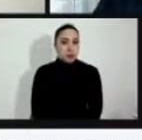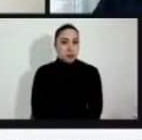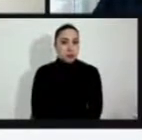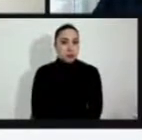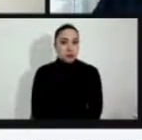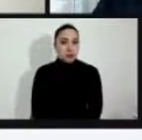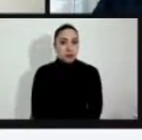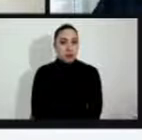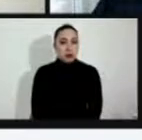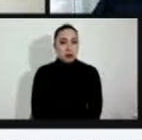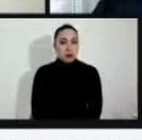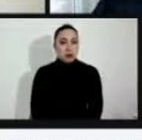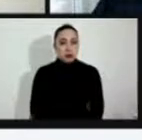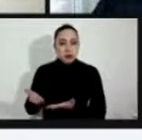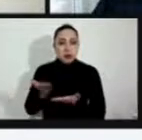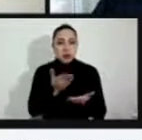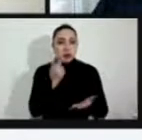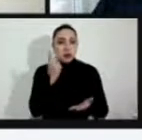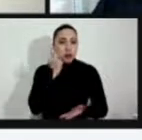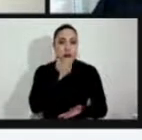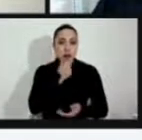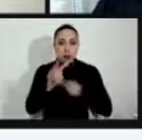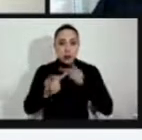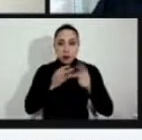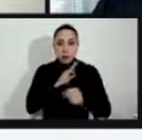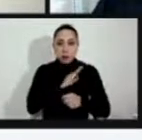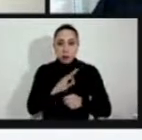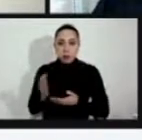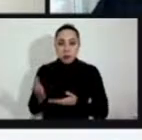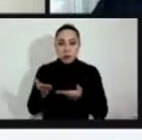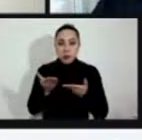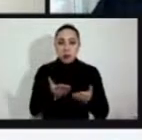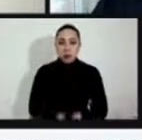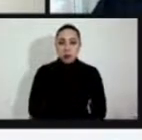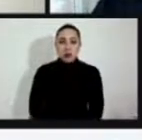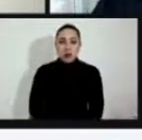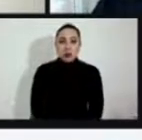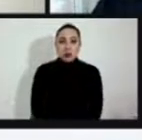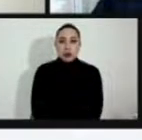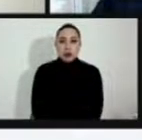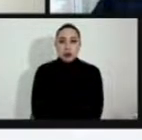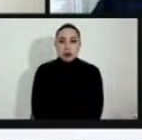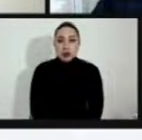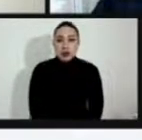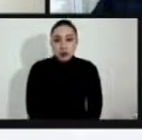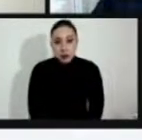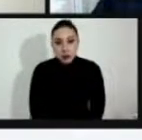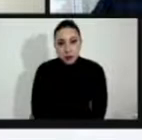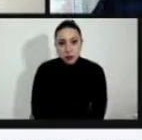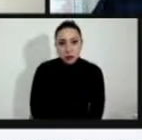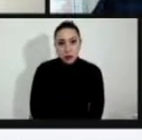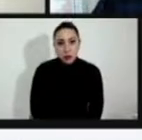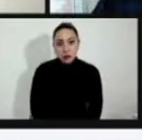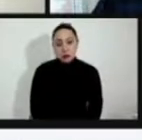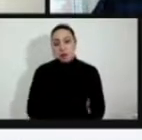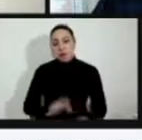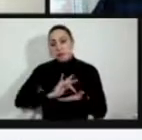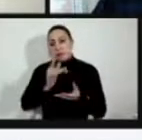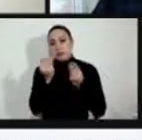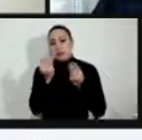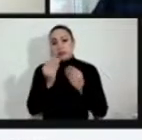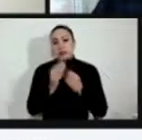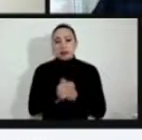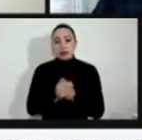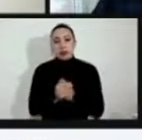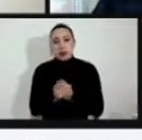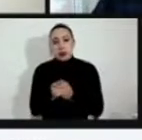Adelante, diputado, tiene usted el uso de la palabra para hablar en contra de la proposición. Muchas gracias. El partido Morena es